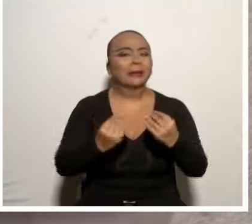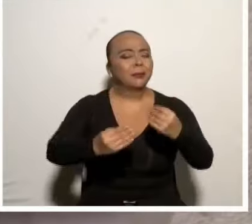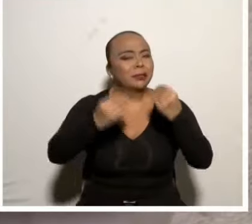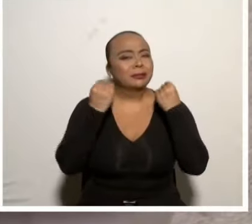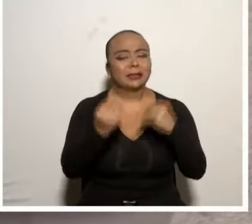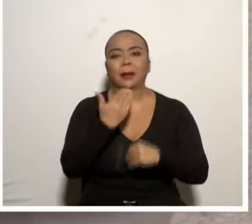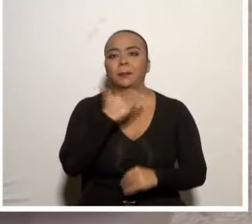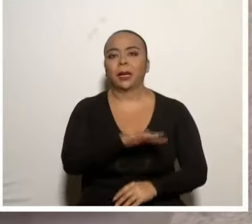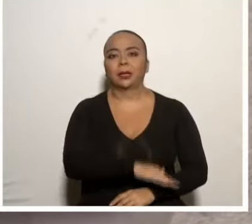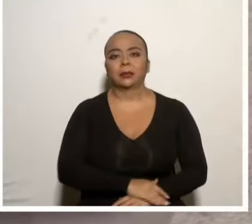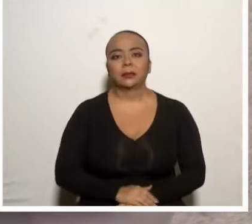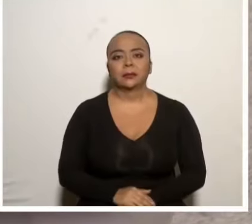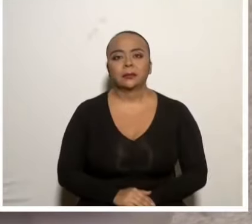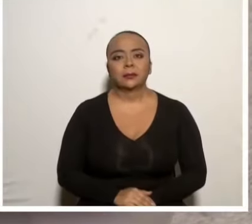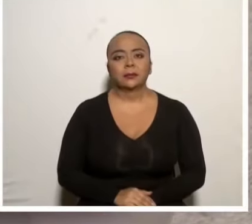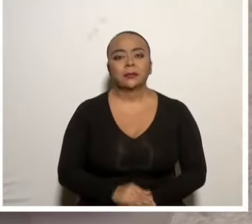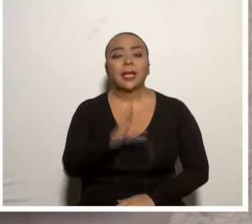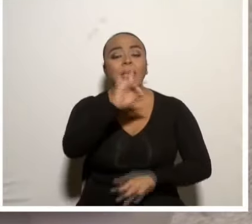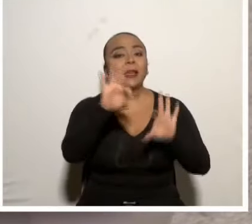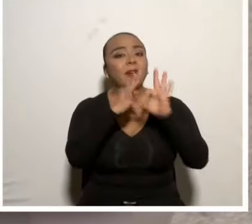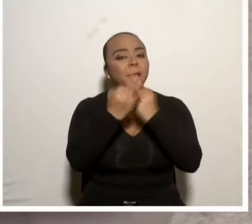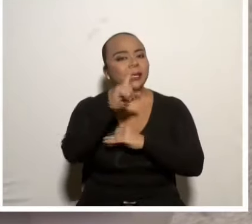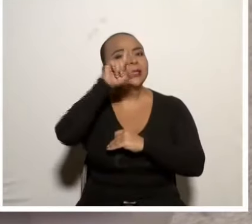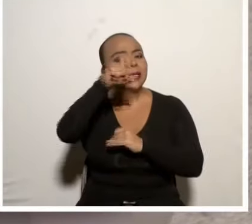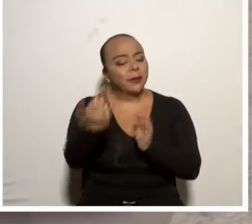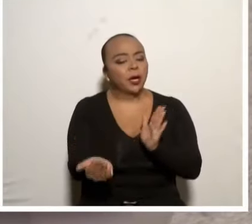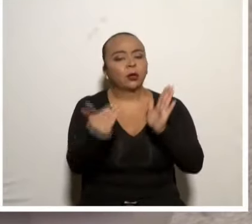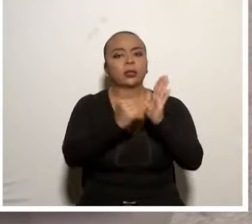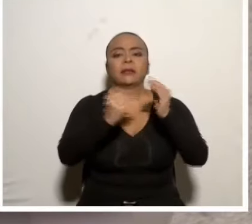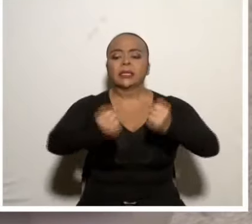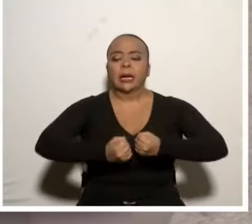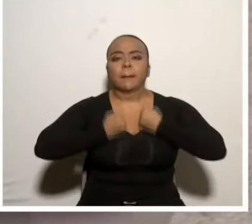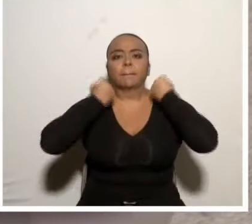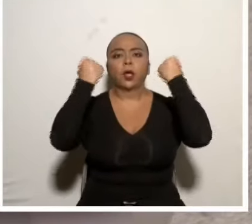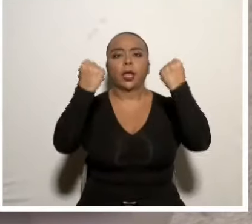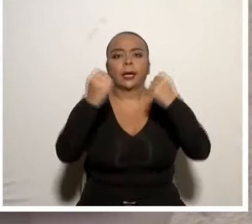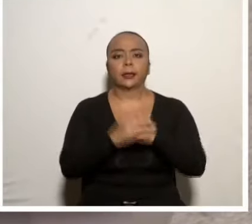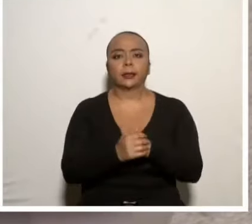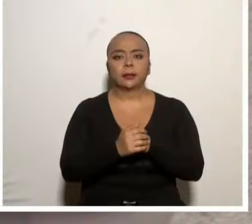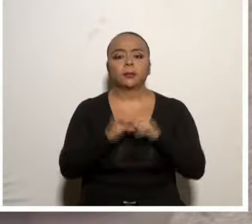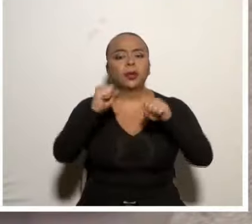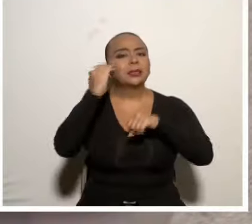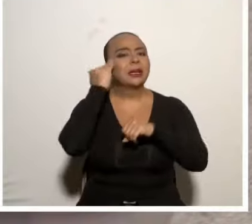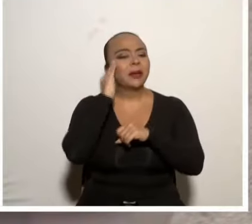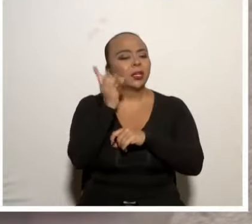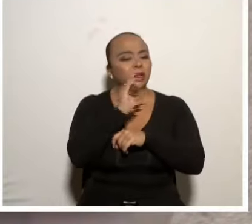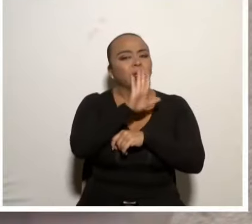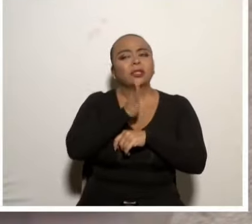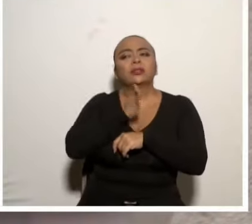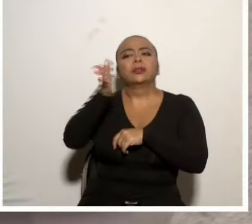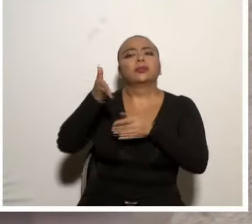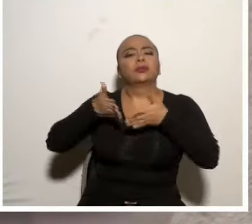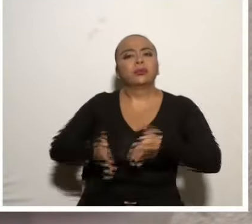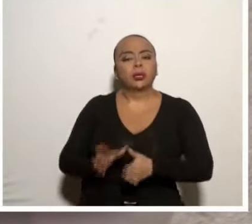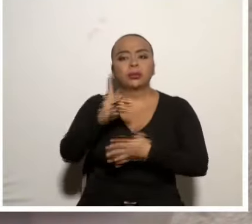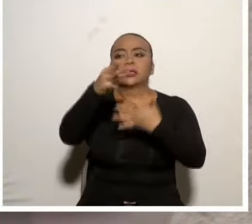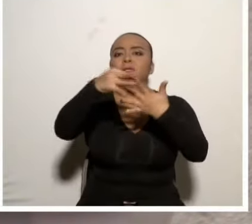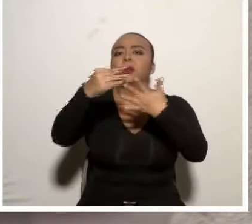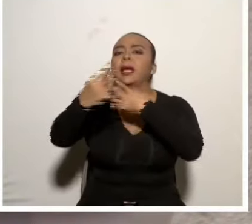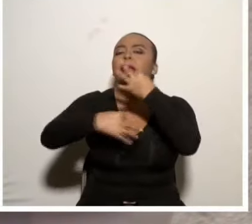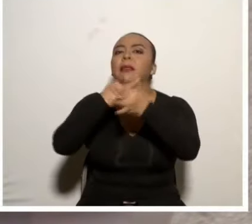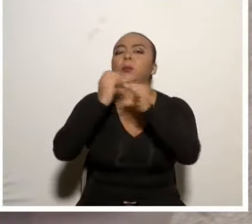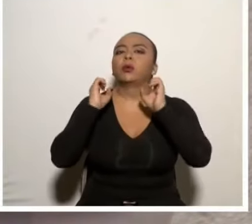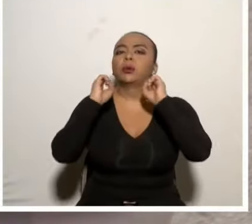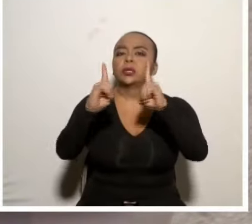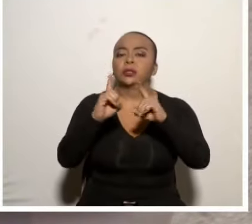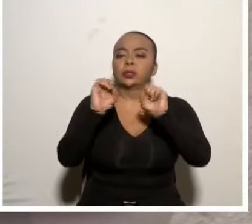tan mal. Y las familias tienen que recobrar el poder saber dónde van a ir a sus hijos y escoger el tipo de